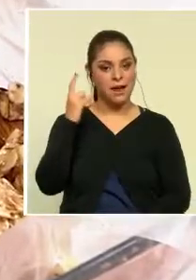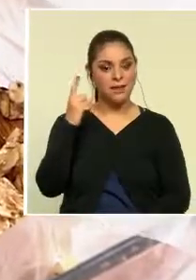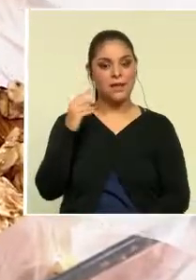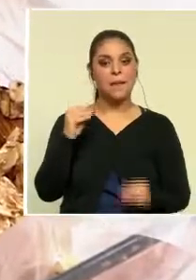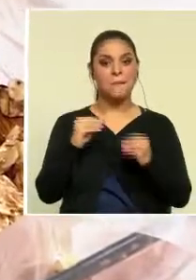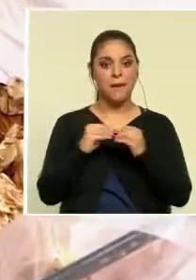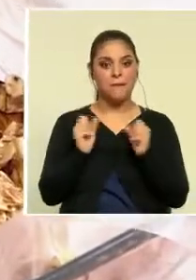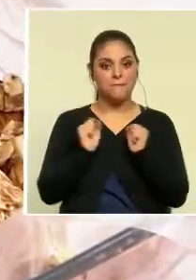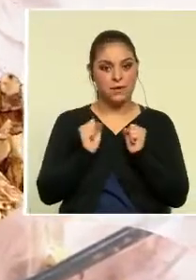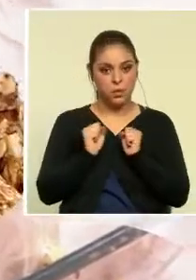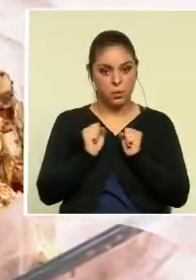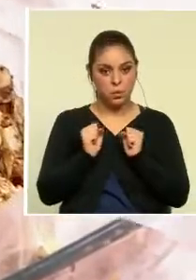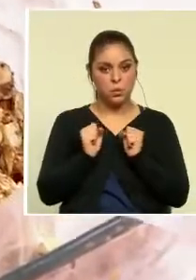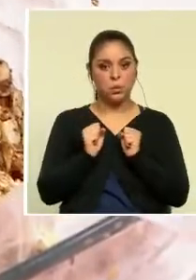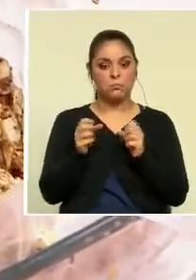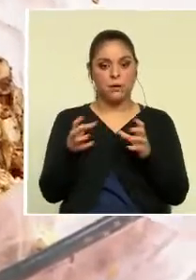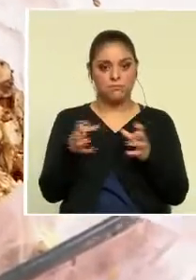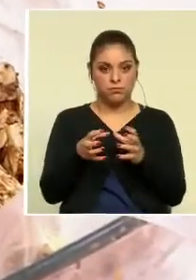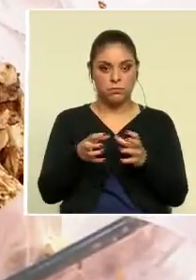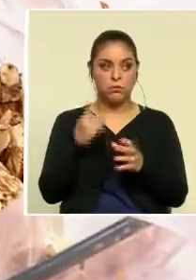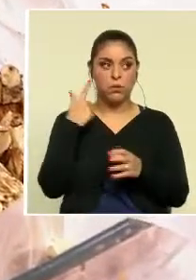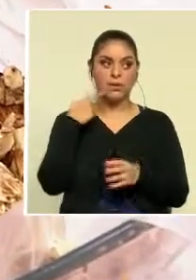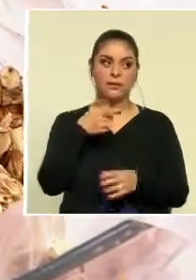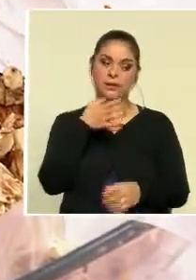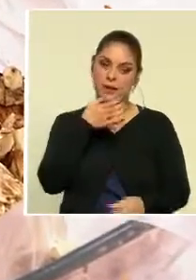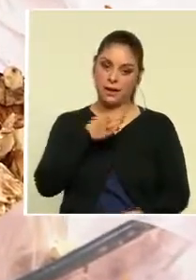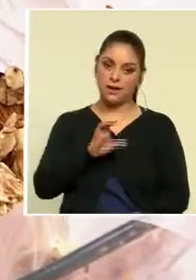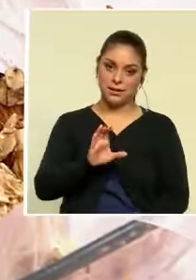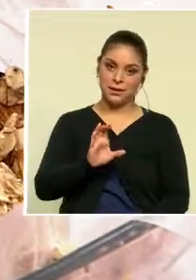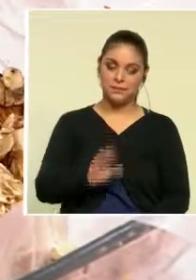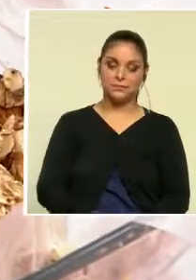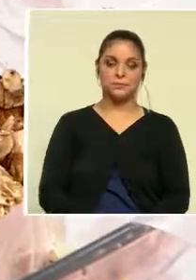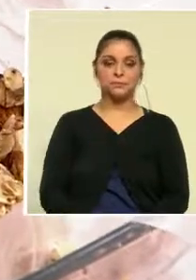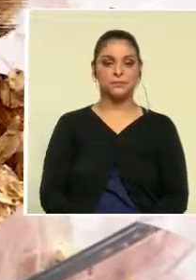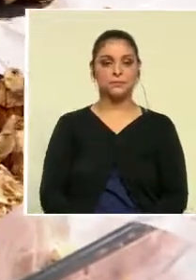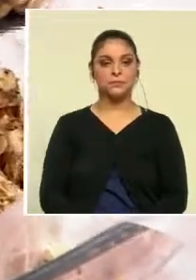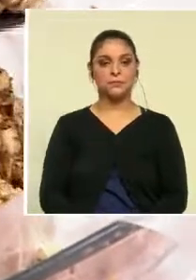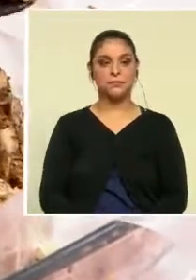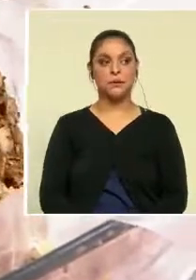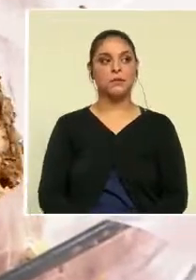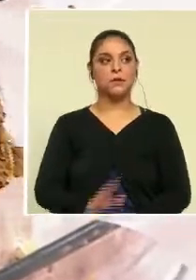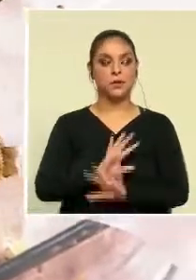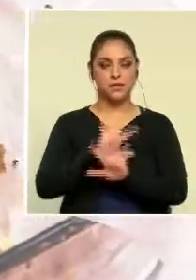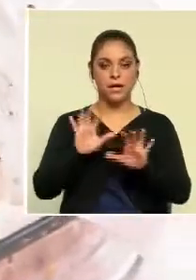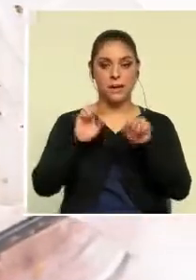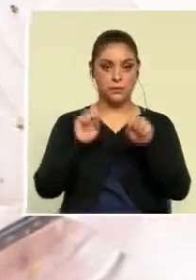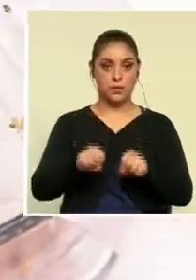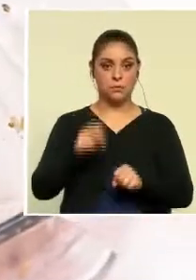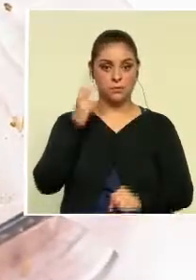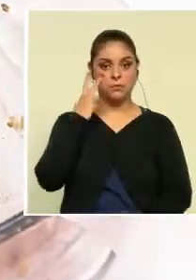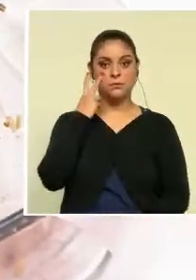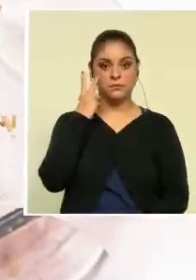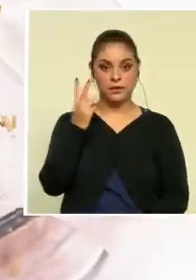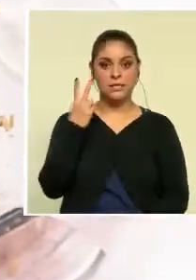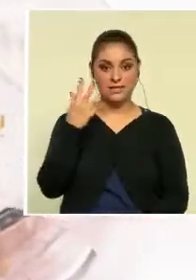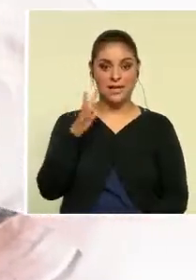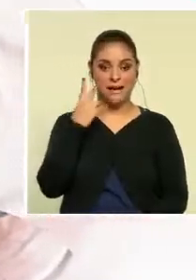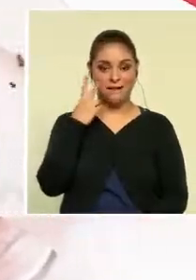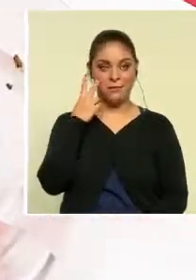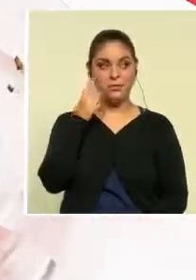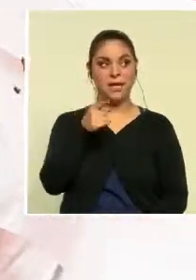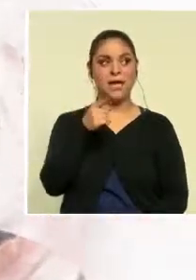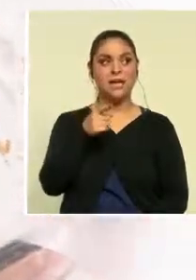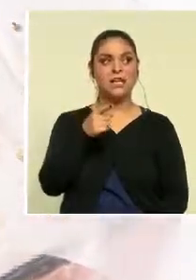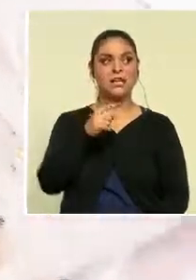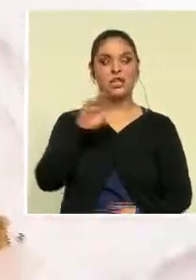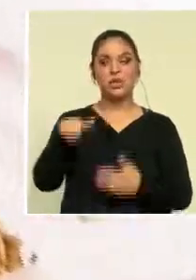conjuntarse un poco más porque está caliente entonces pero ya lo podemos ver ya podemos ver ahí donde